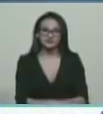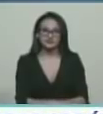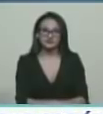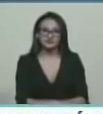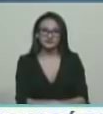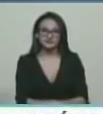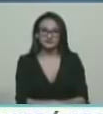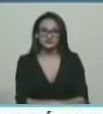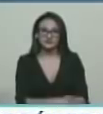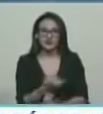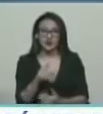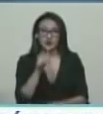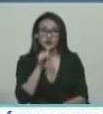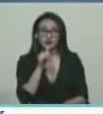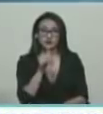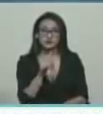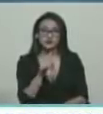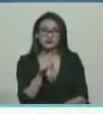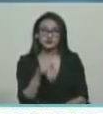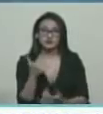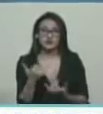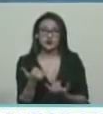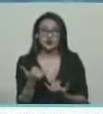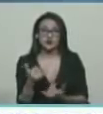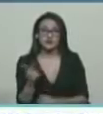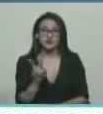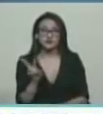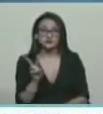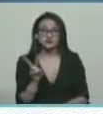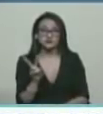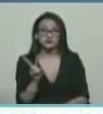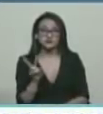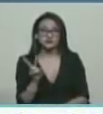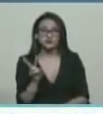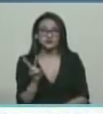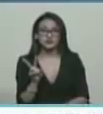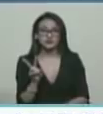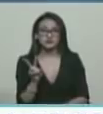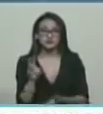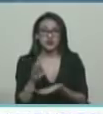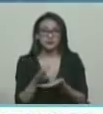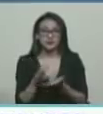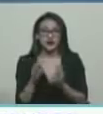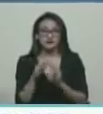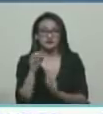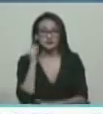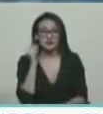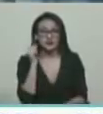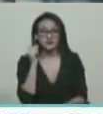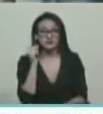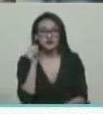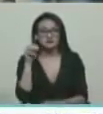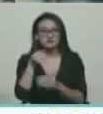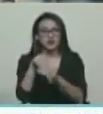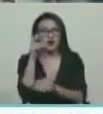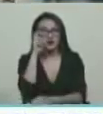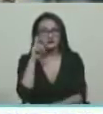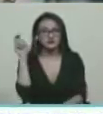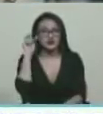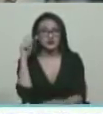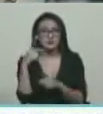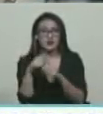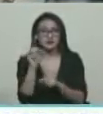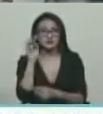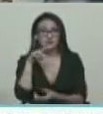Ahora nos vamos con noticias que se están dando ahora mismo en nuestra República, exactamente en la capital, en la Casa Amarilla, sede de la Cancillería y también de la Asamblea